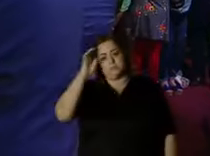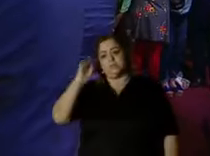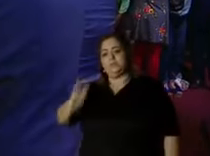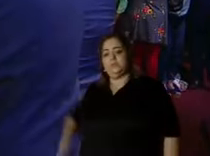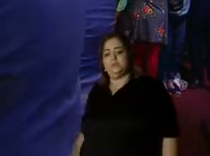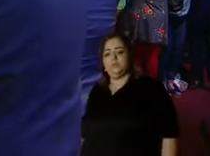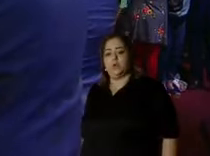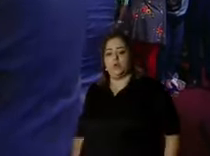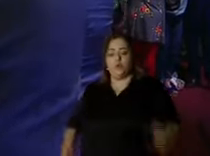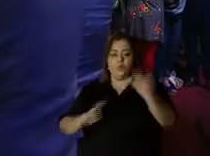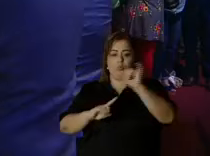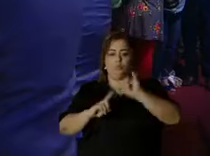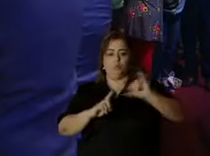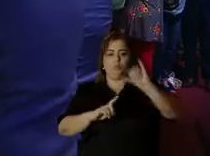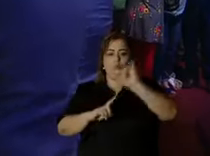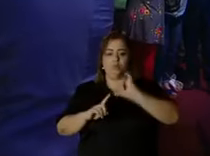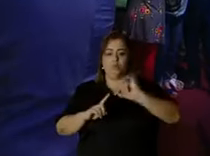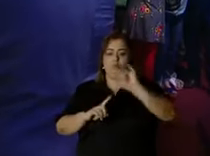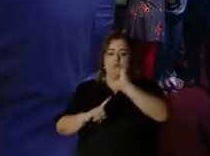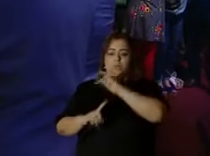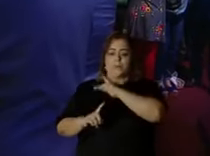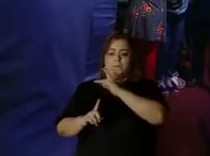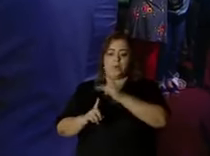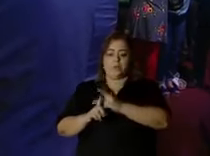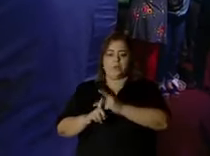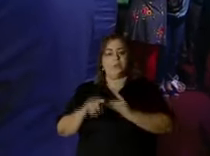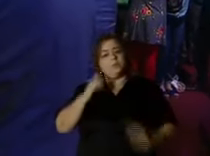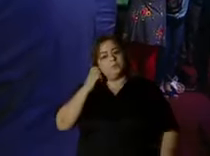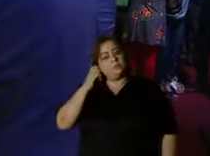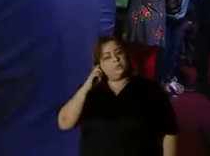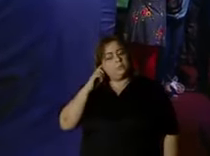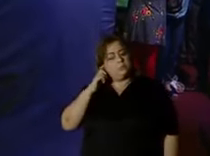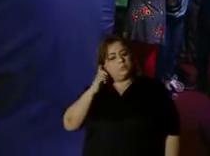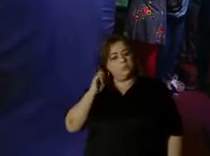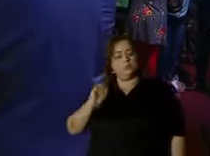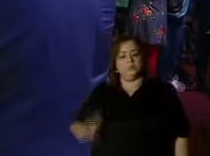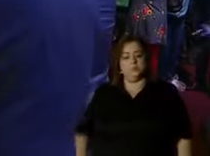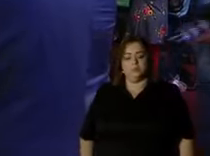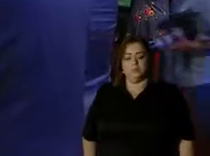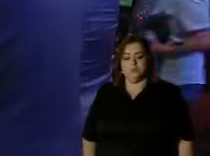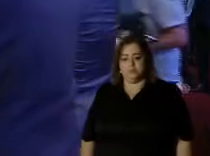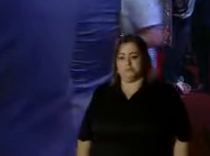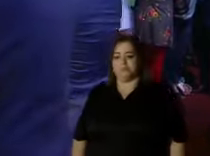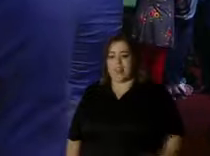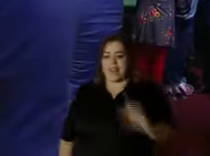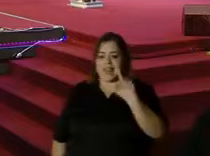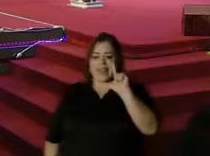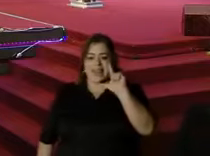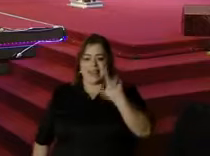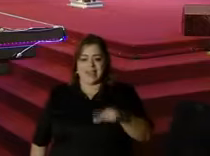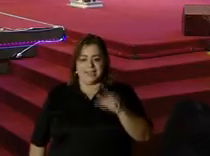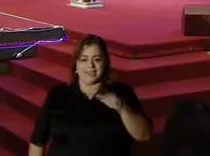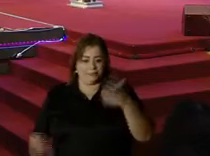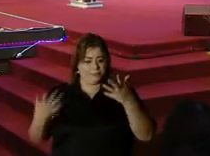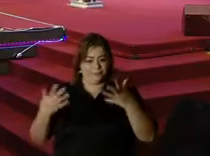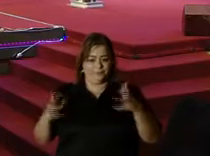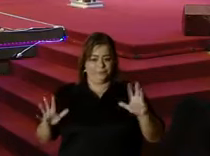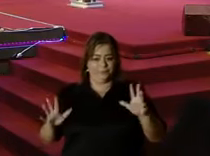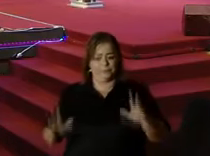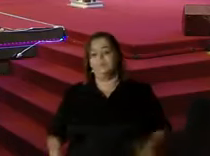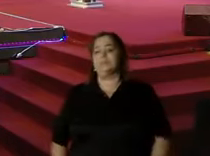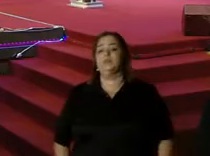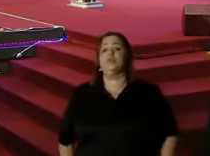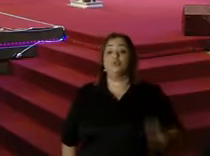hay una unción poderosa. Yes. Siga adorando, siga adorando. Vamos cuando Dios diga, ya mismo. Ora, mamá Shanda, adore, adore a Dios allá